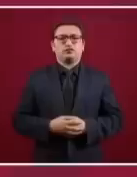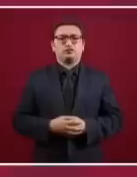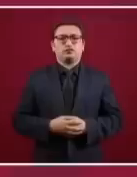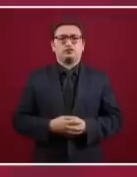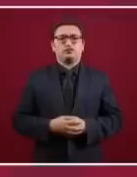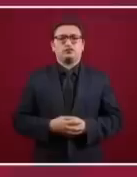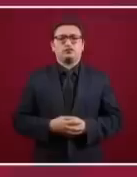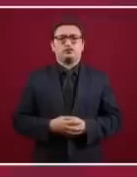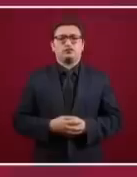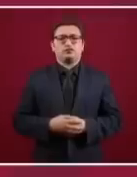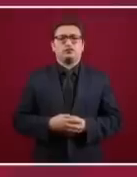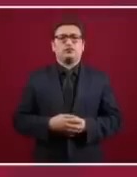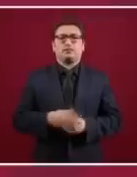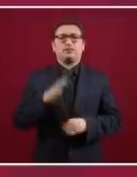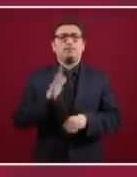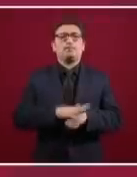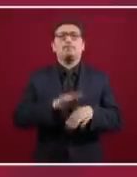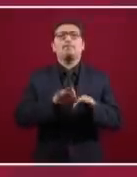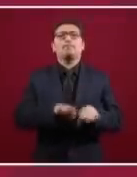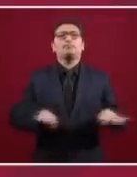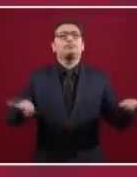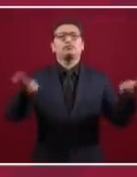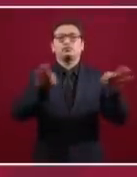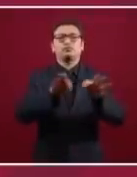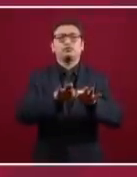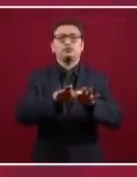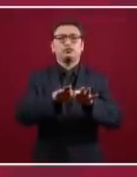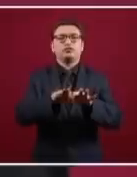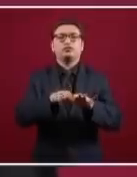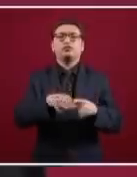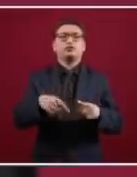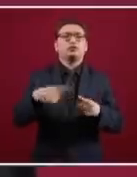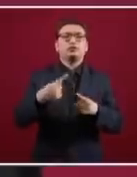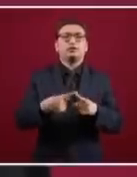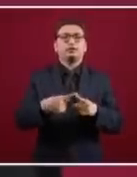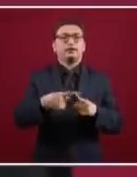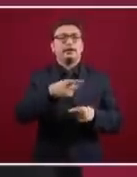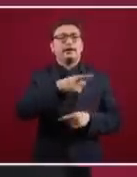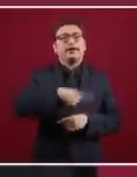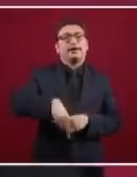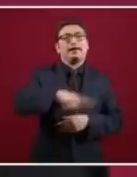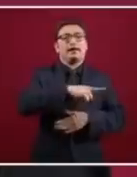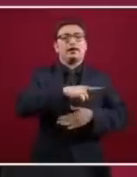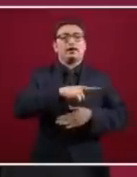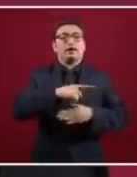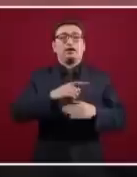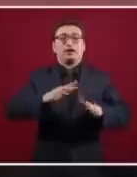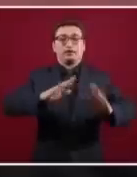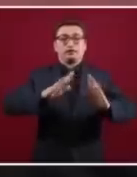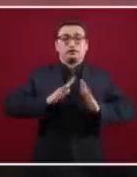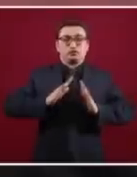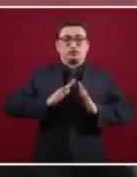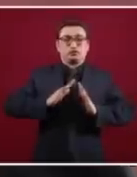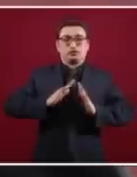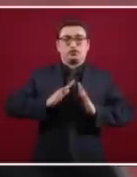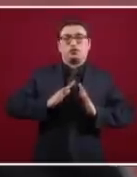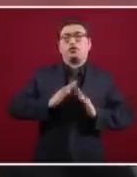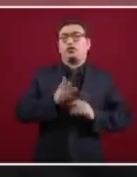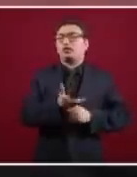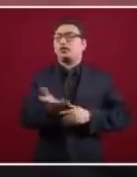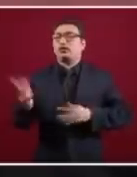todo cuento con la lealtad que le tiene el ejército mexicano al pueblo de